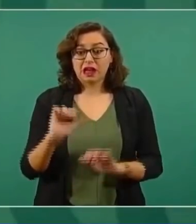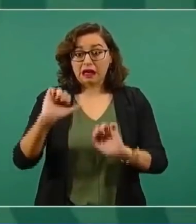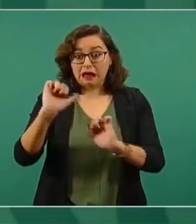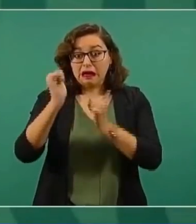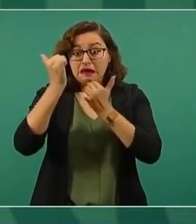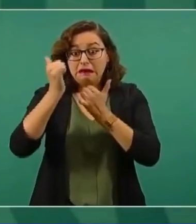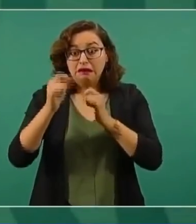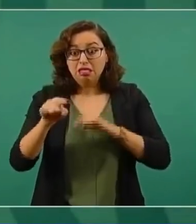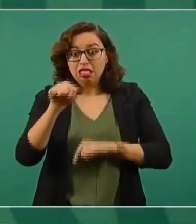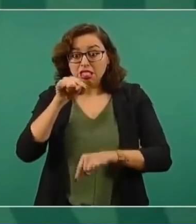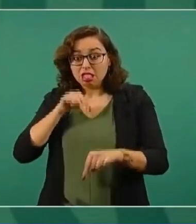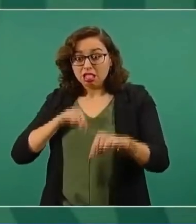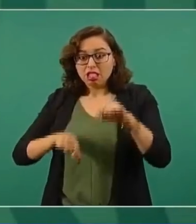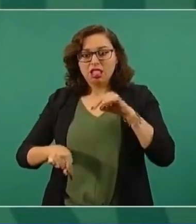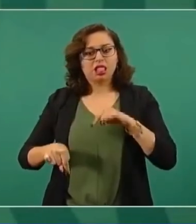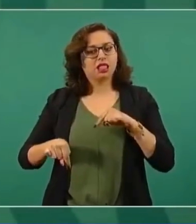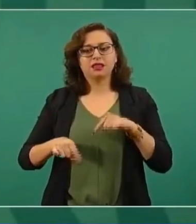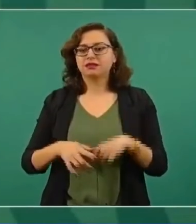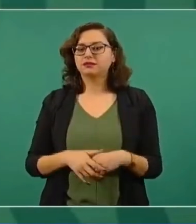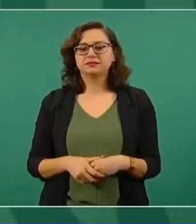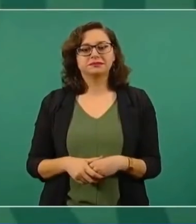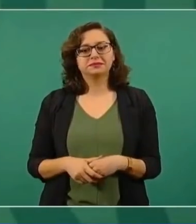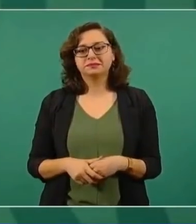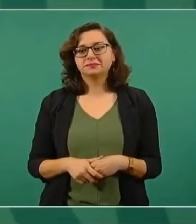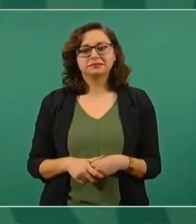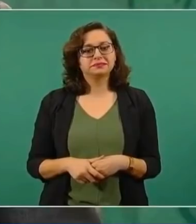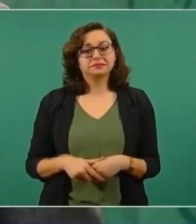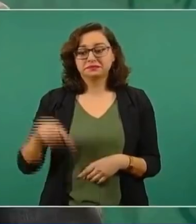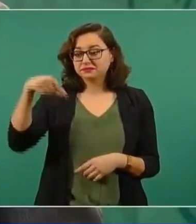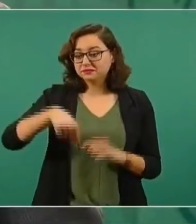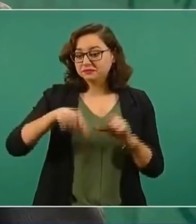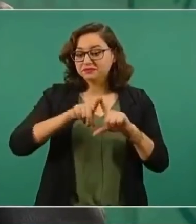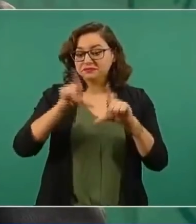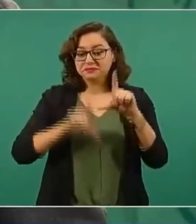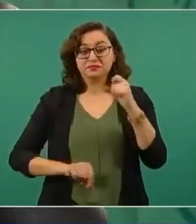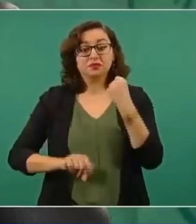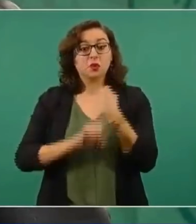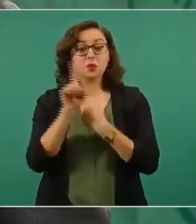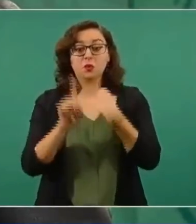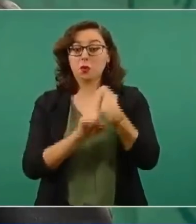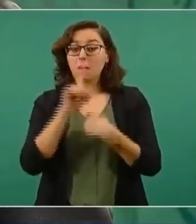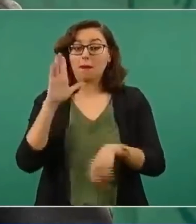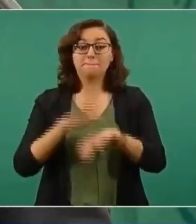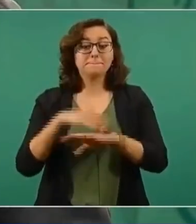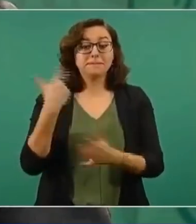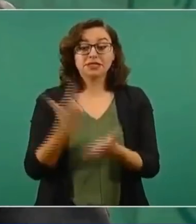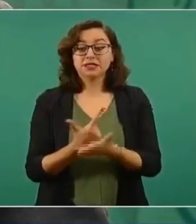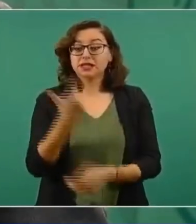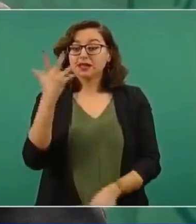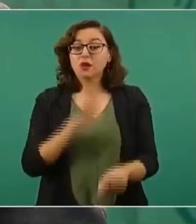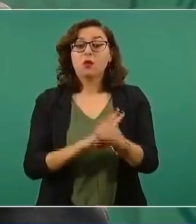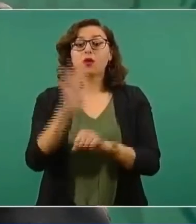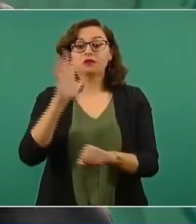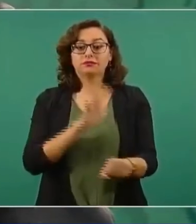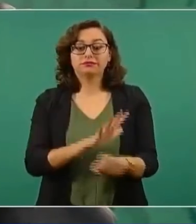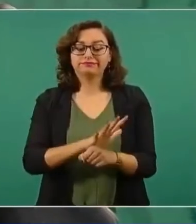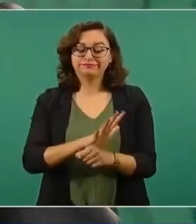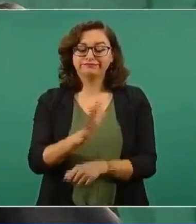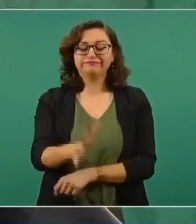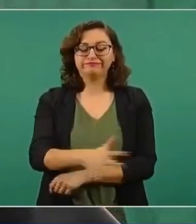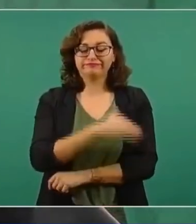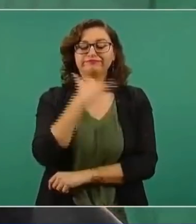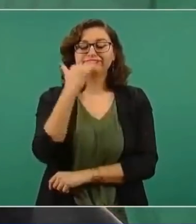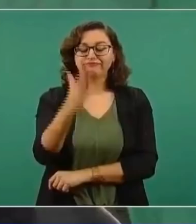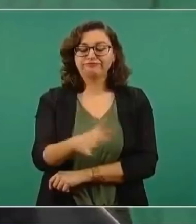porque el principal problema de México ha sido históricamente la corrupción